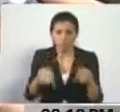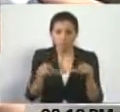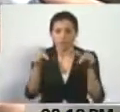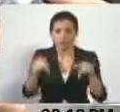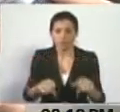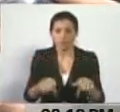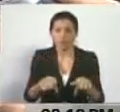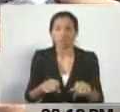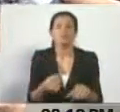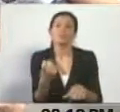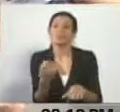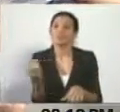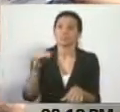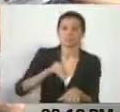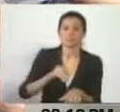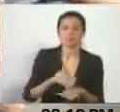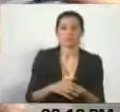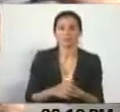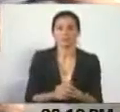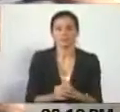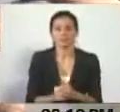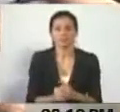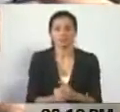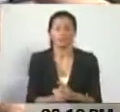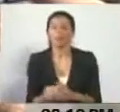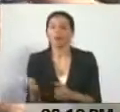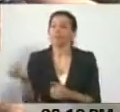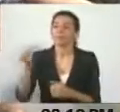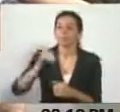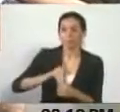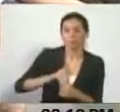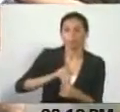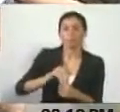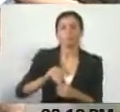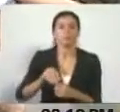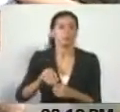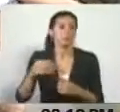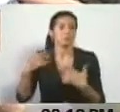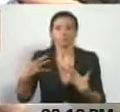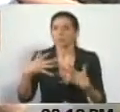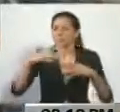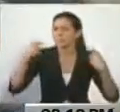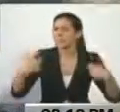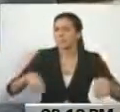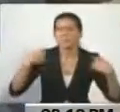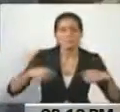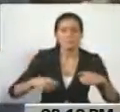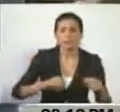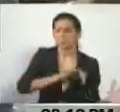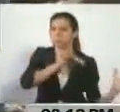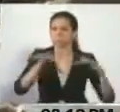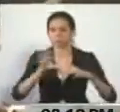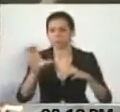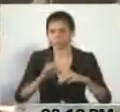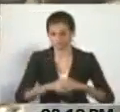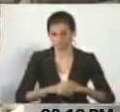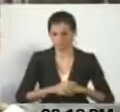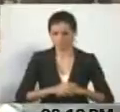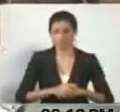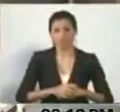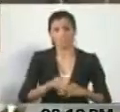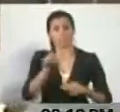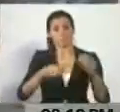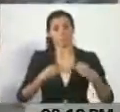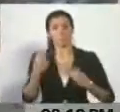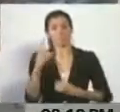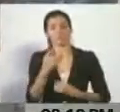no es suficiente para las dimensiones de la demanda de la Gran Caracas. Habitantes de la parroquia agradecieron las